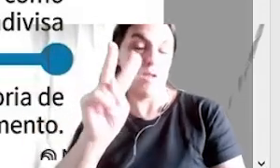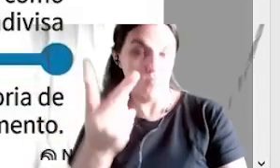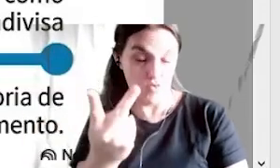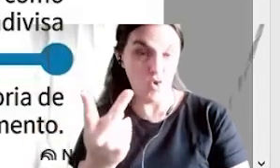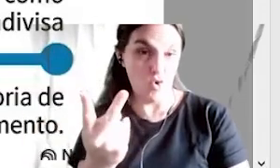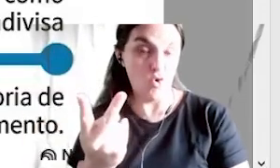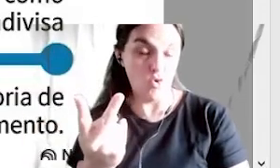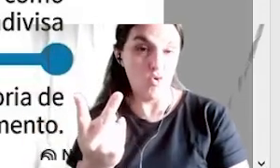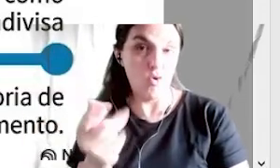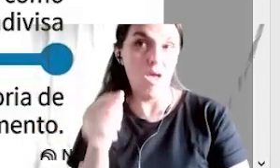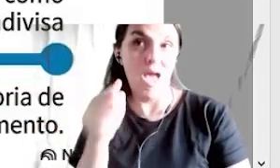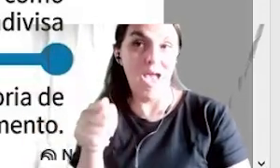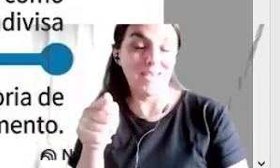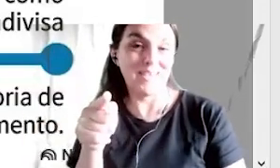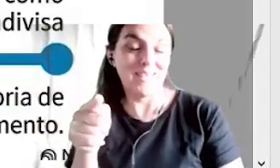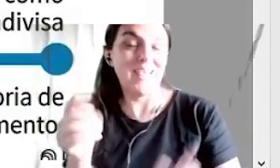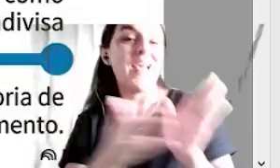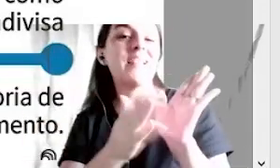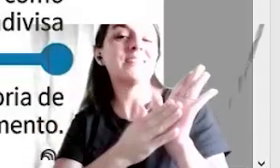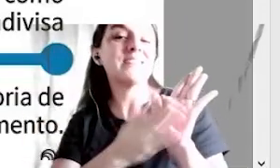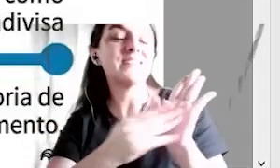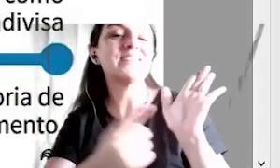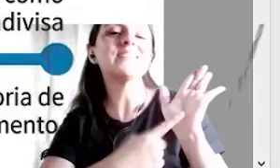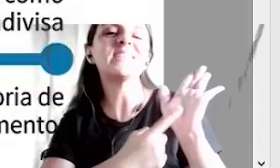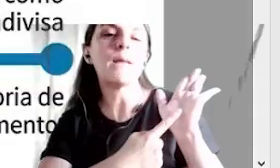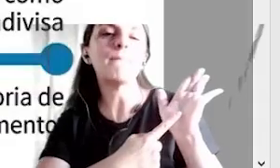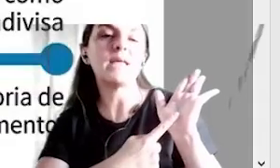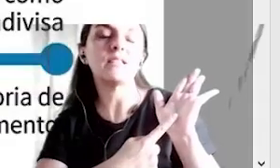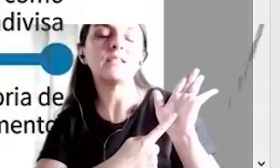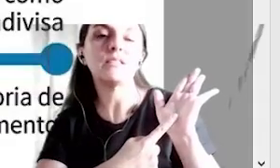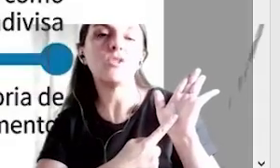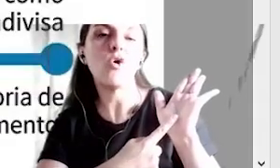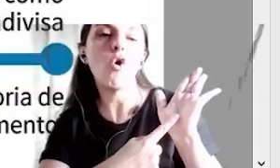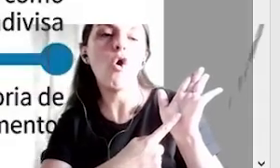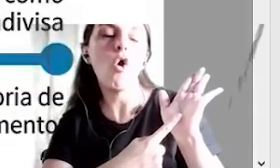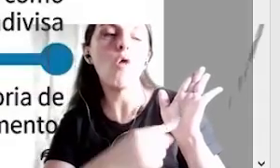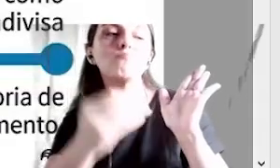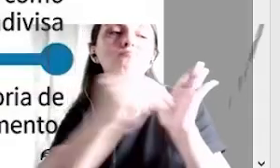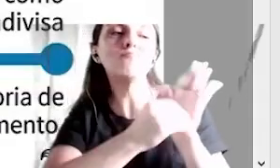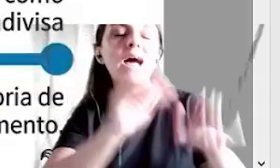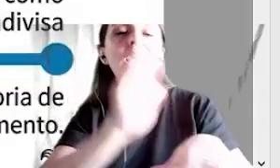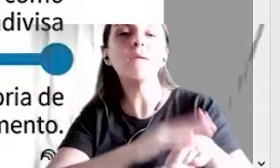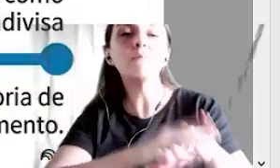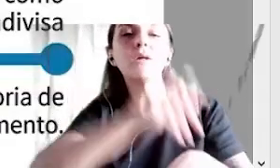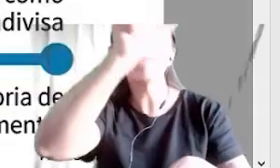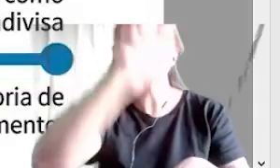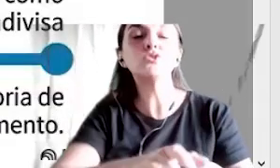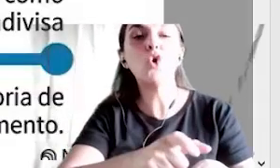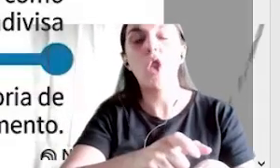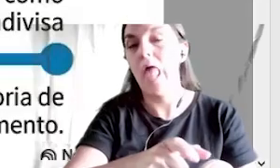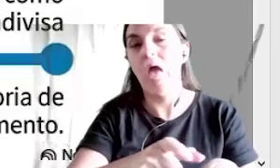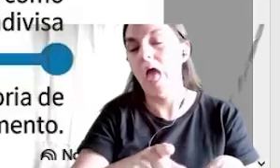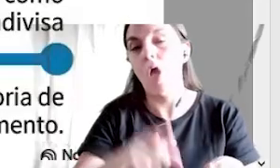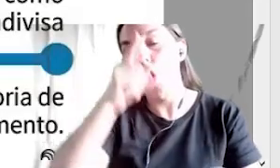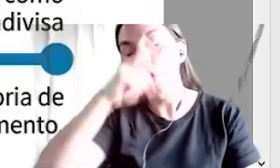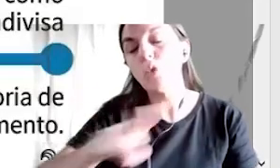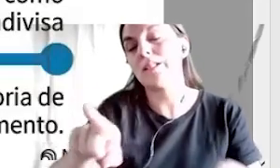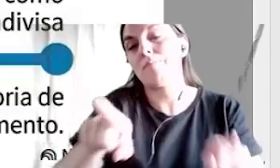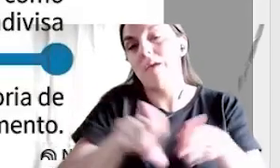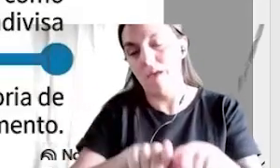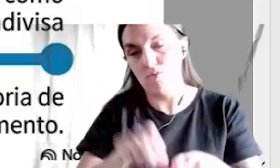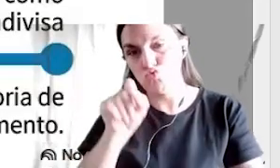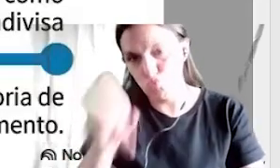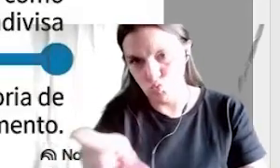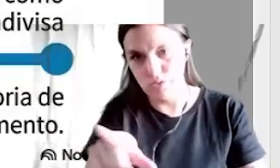fallece, deja su testamento y nombra como responsable a una persona que era su última pareja. Franco Macri